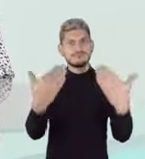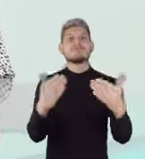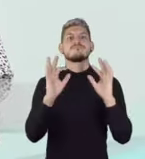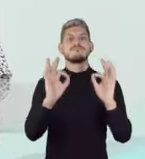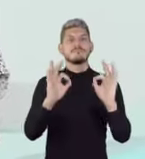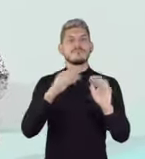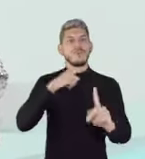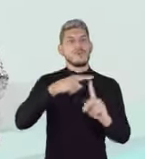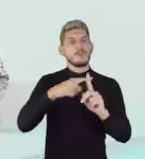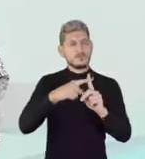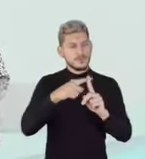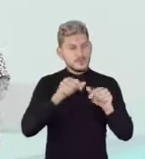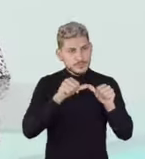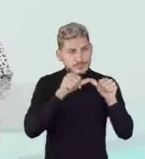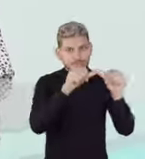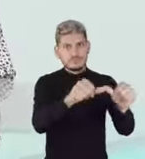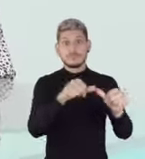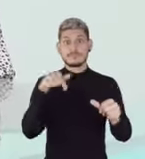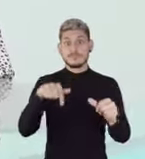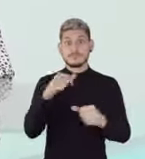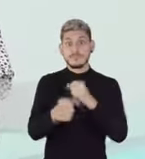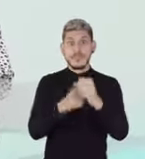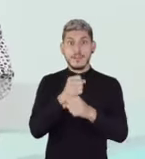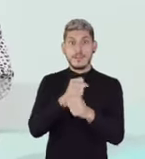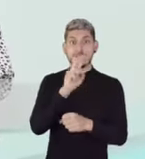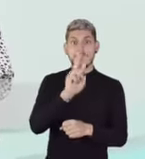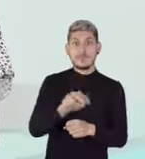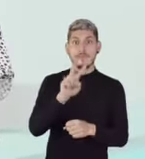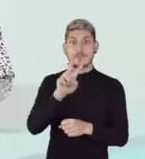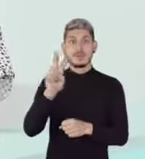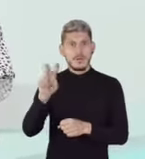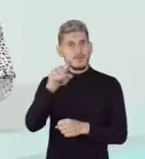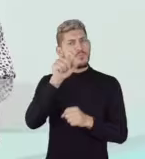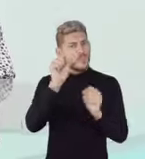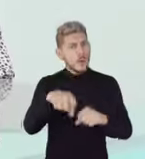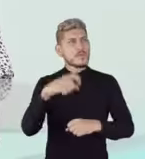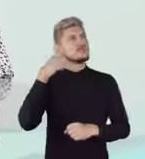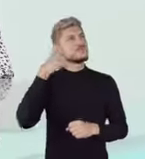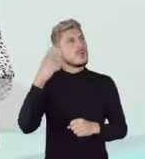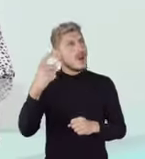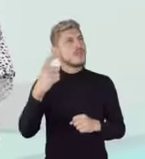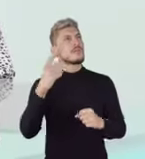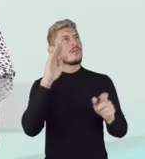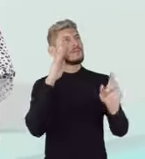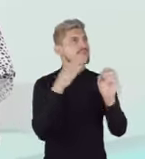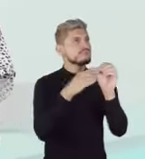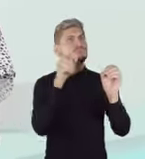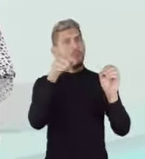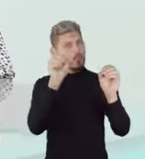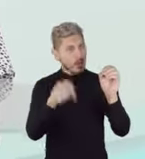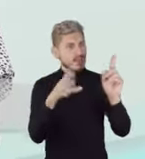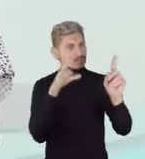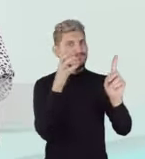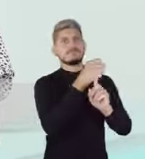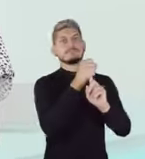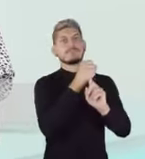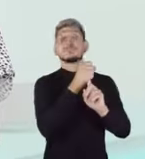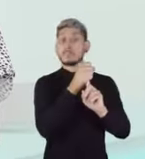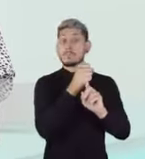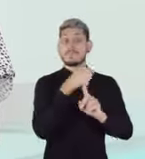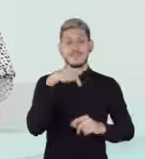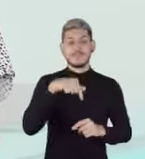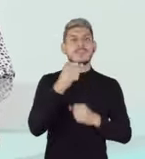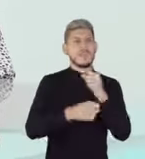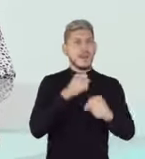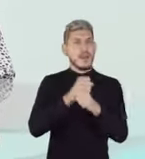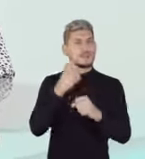positiva y que este 2022 podamos cumplir cada uno de nuestros sueños y de nuestros anhelos. Y este año creemos y